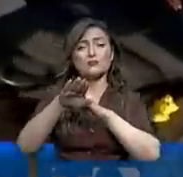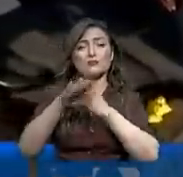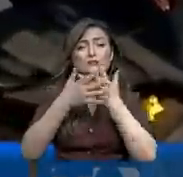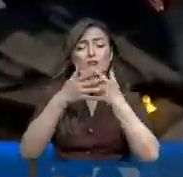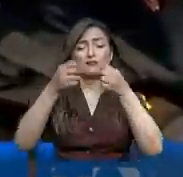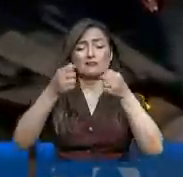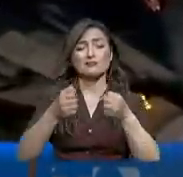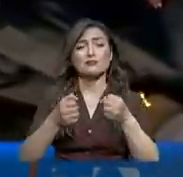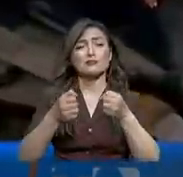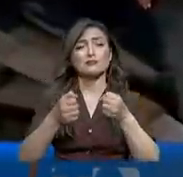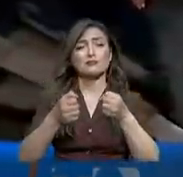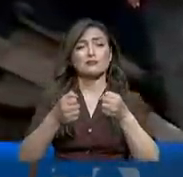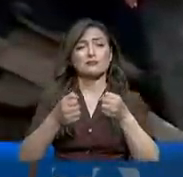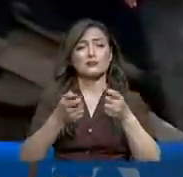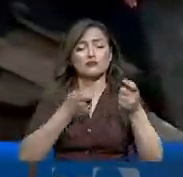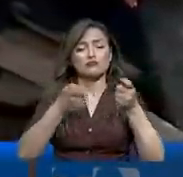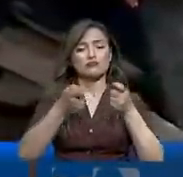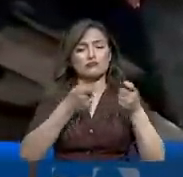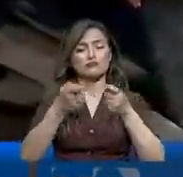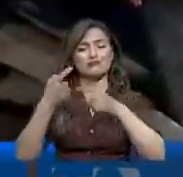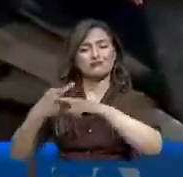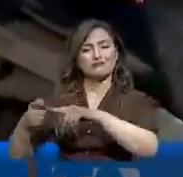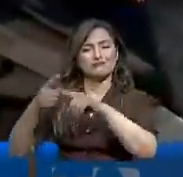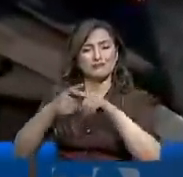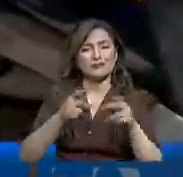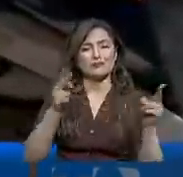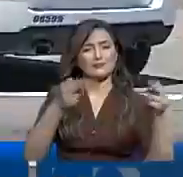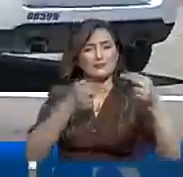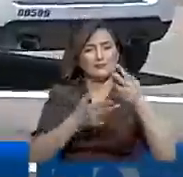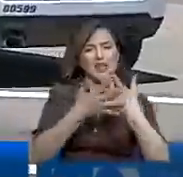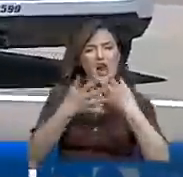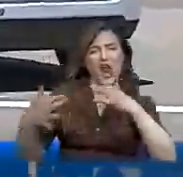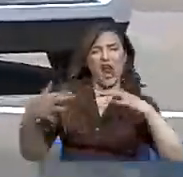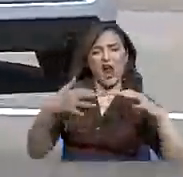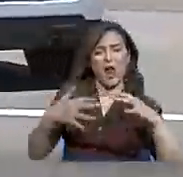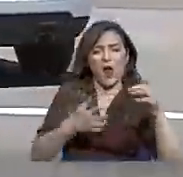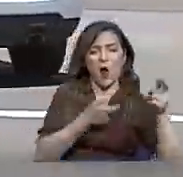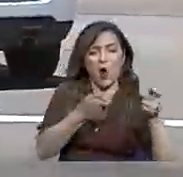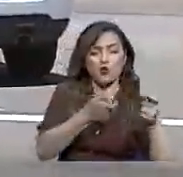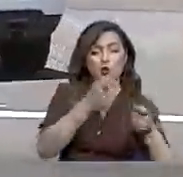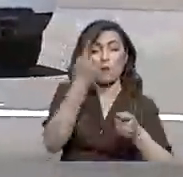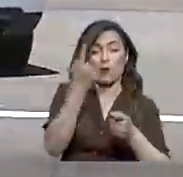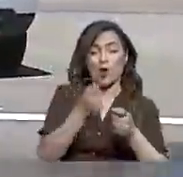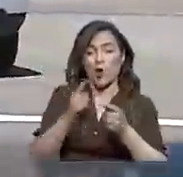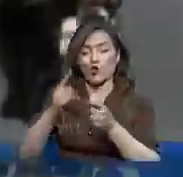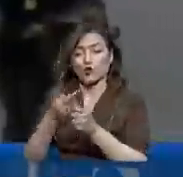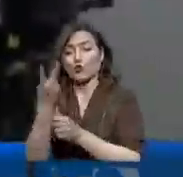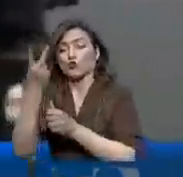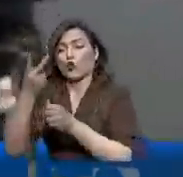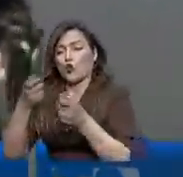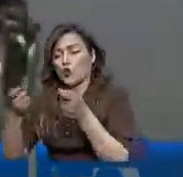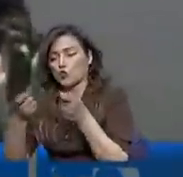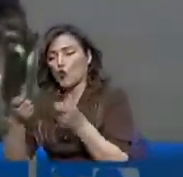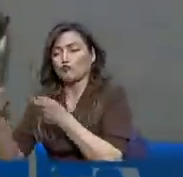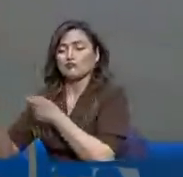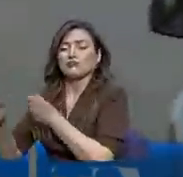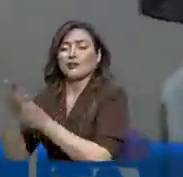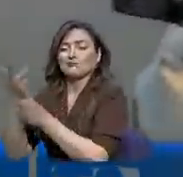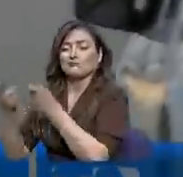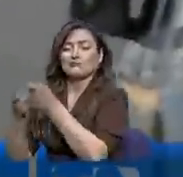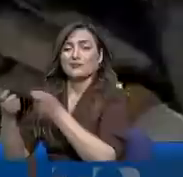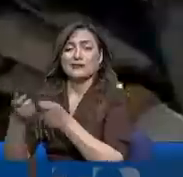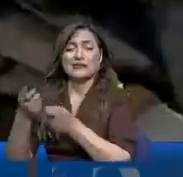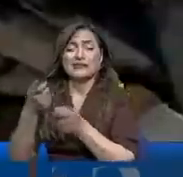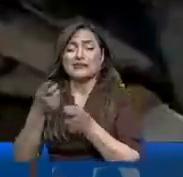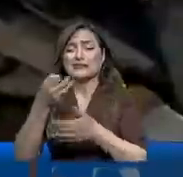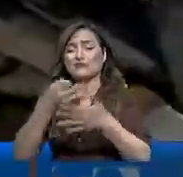y fuimos tomando posesión de los diferentes pabellones que estaban amotinados pues entonces cuando empezaron a constatar la cantidad de decesos que las riñas